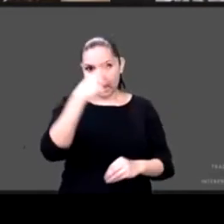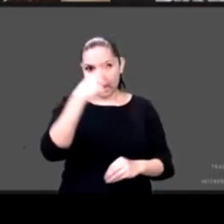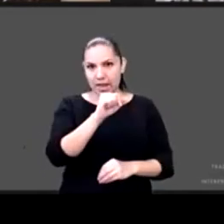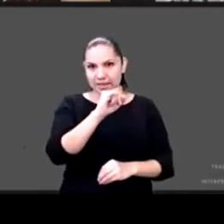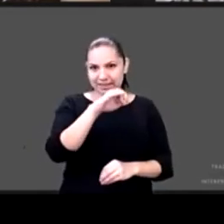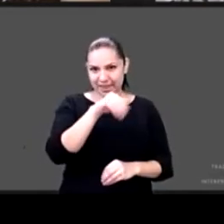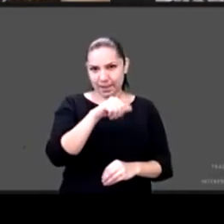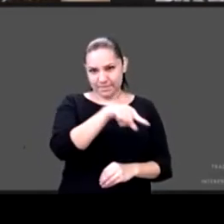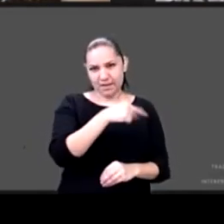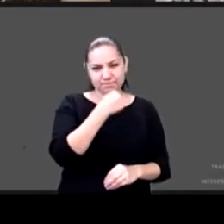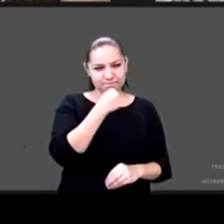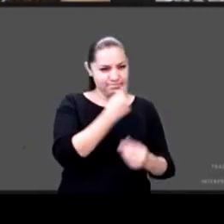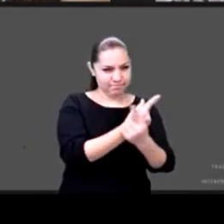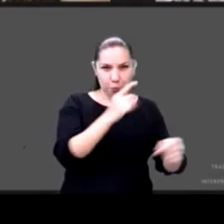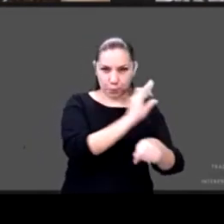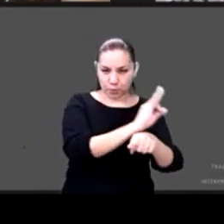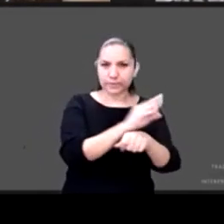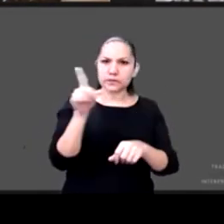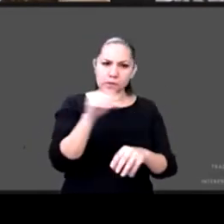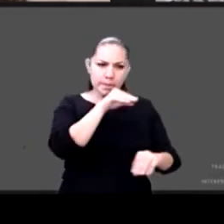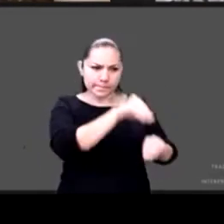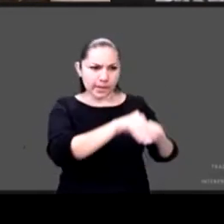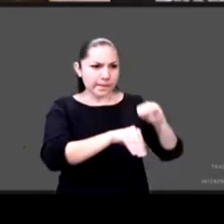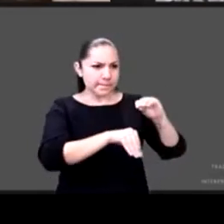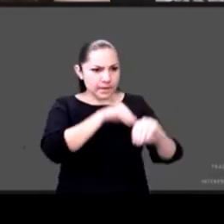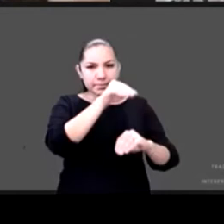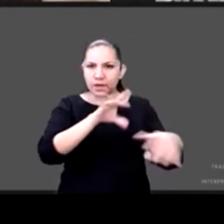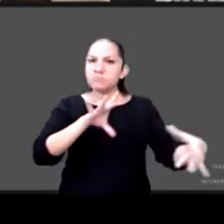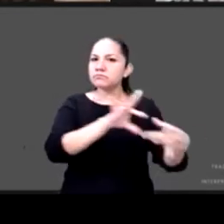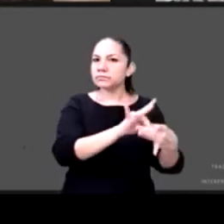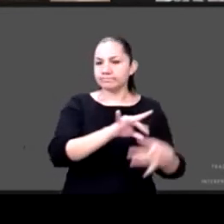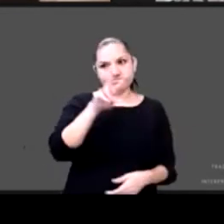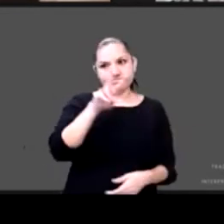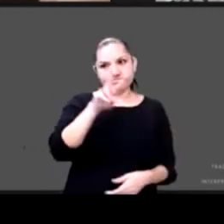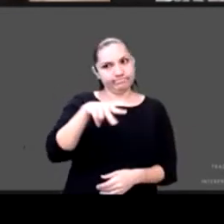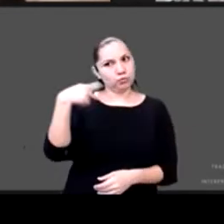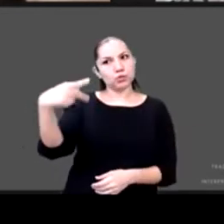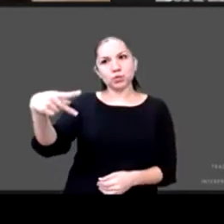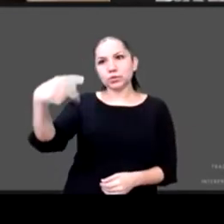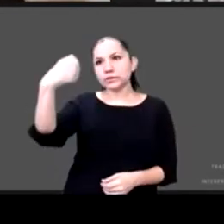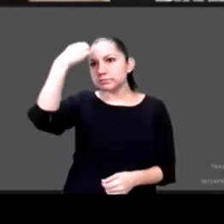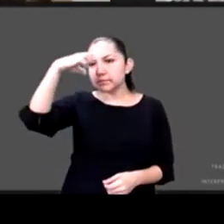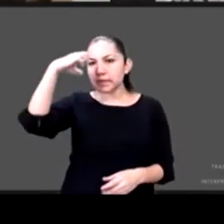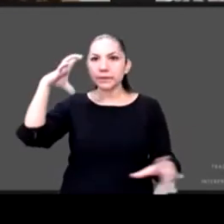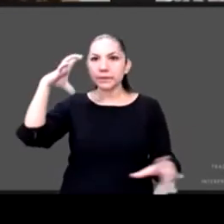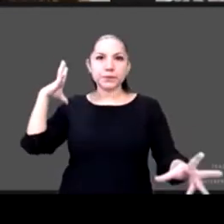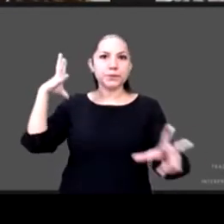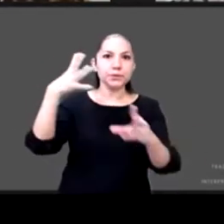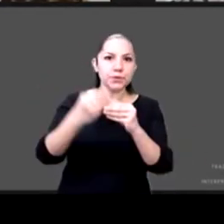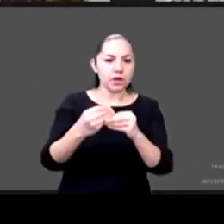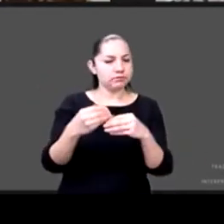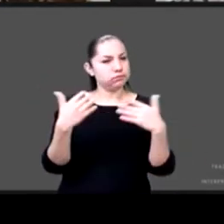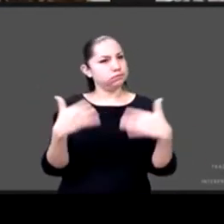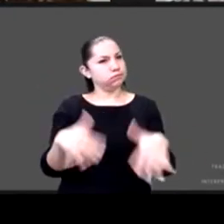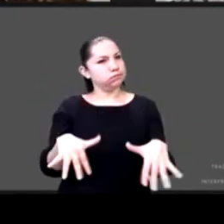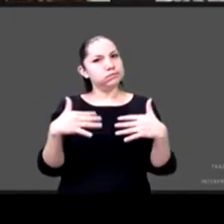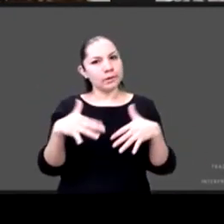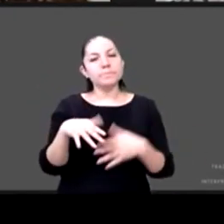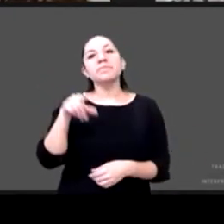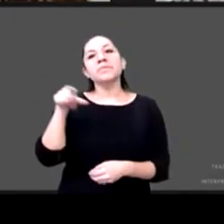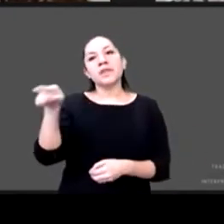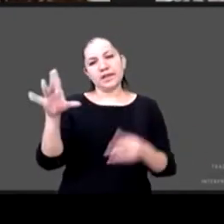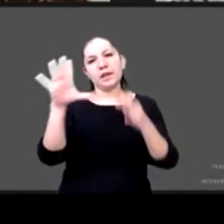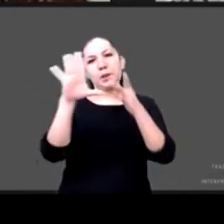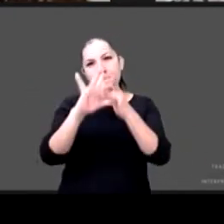acompaña, la trayectoria de Isabel es muy grande y con estas palabras, pero tu trabajo te presenta de manera mucho